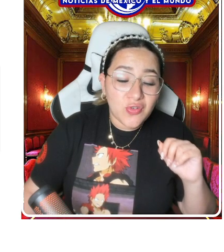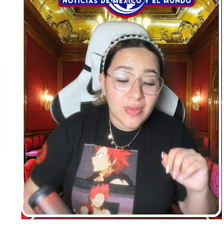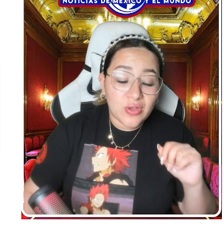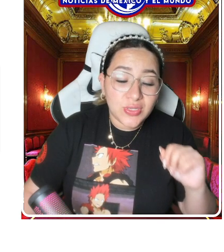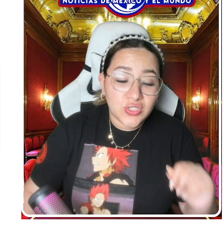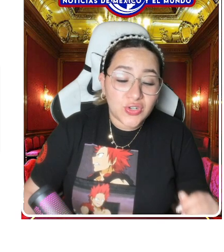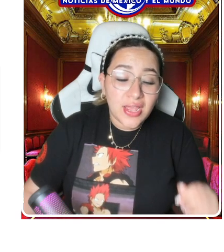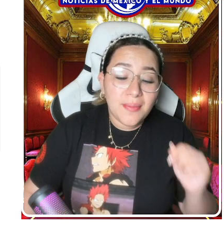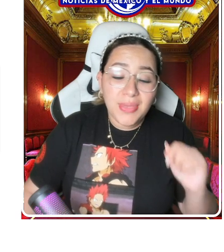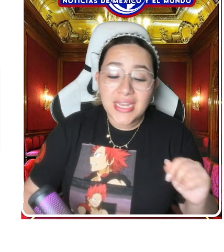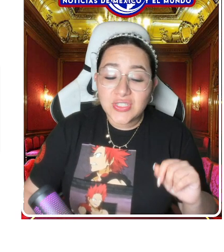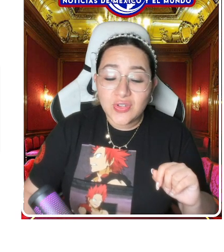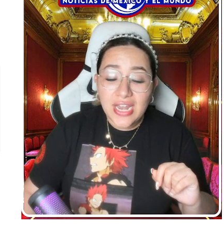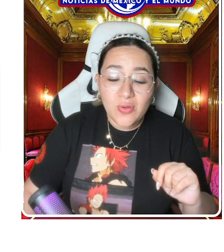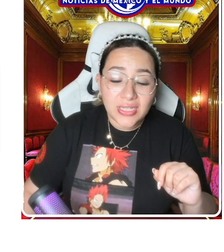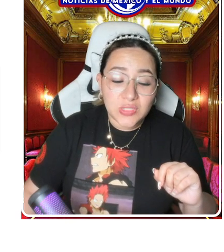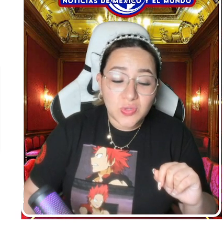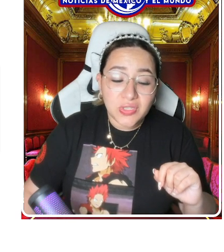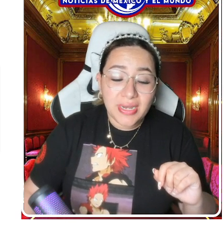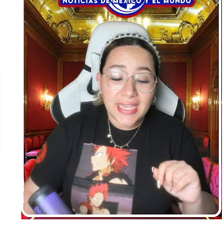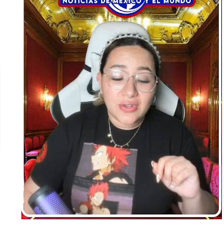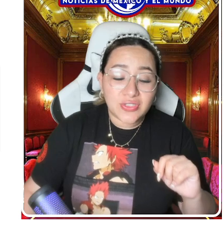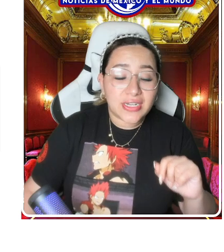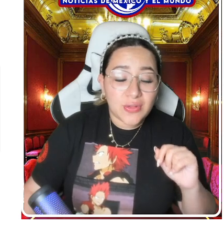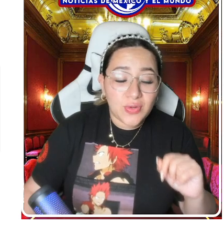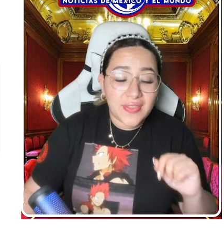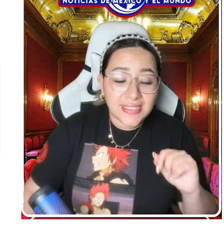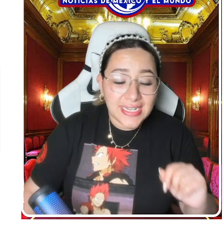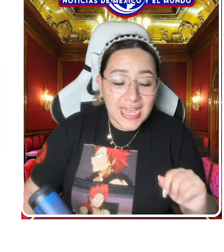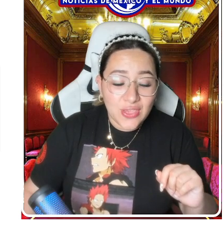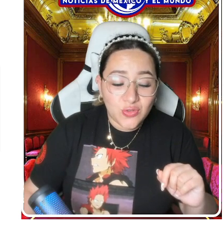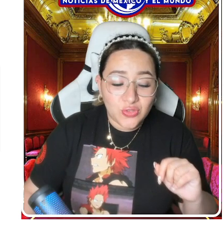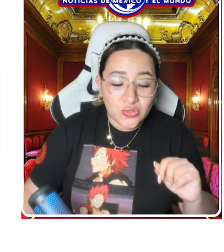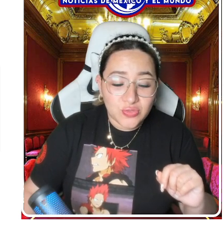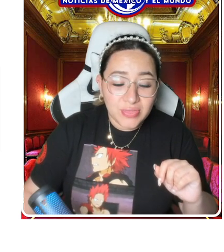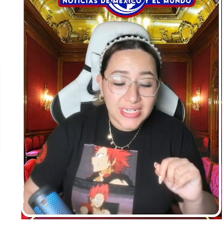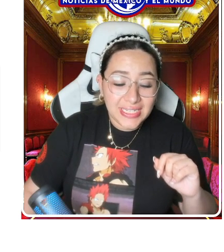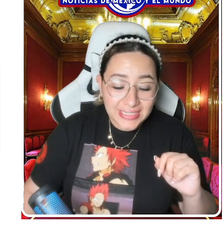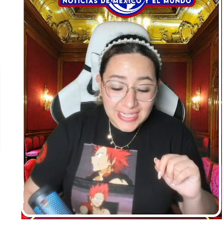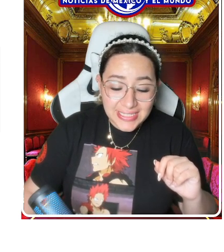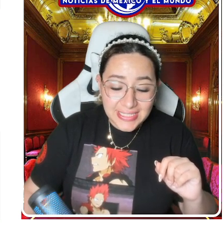que haya una nueva comisión binacional lo antes posible, que no se reúne desde el año